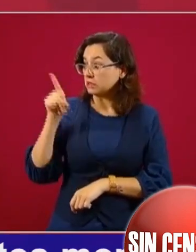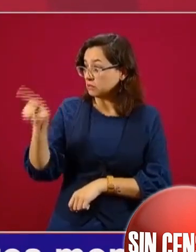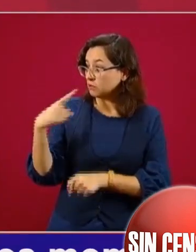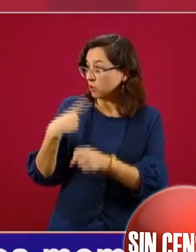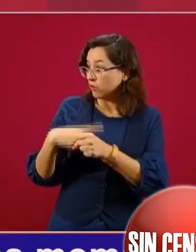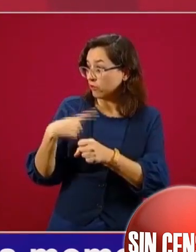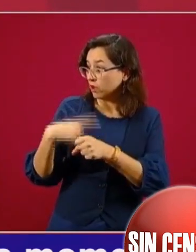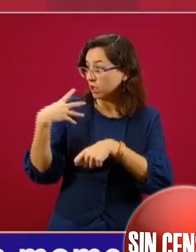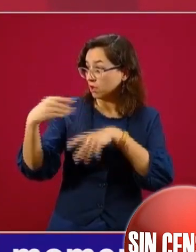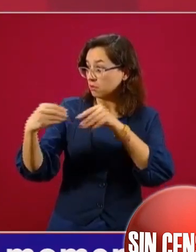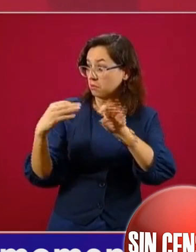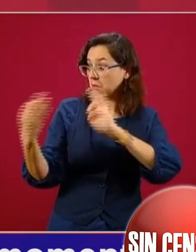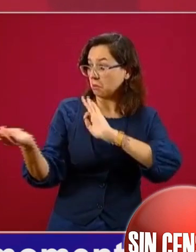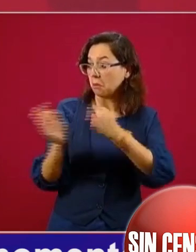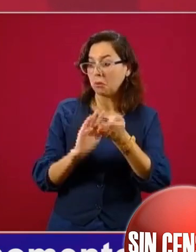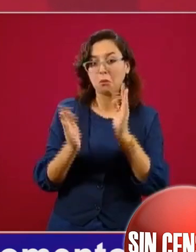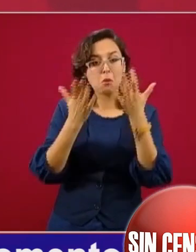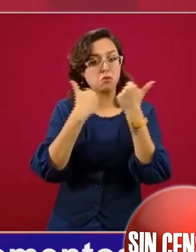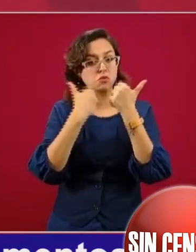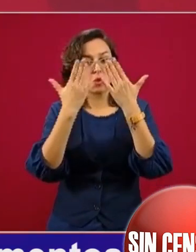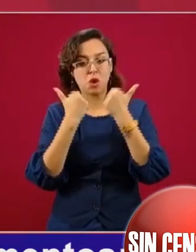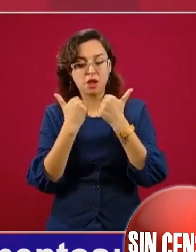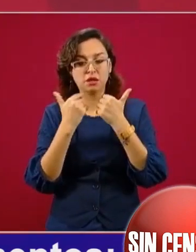con contagio.